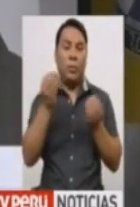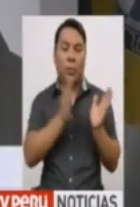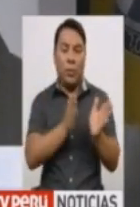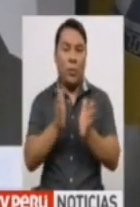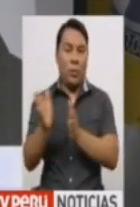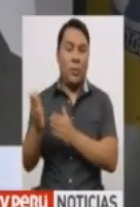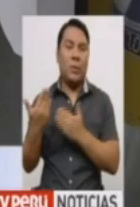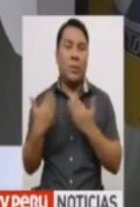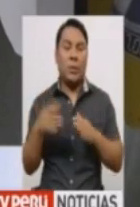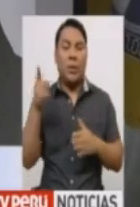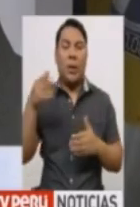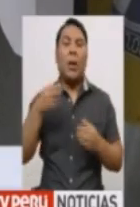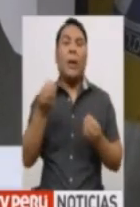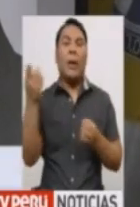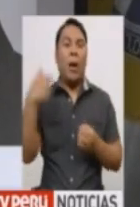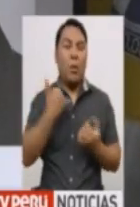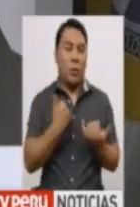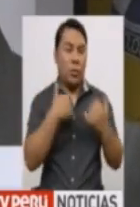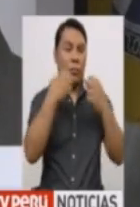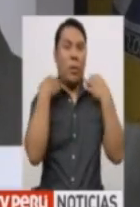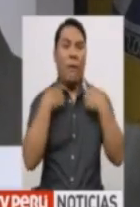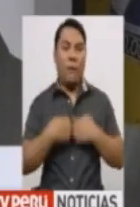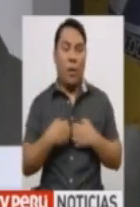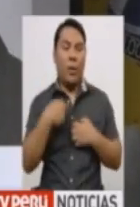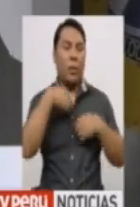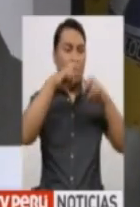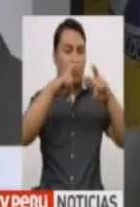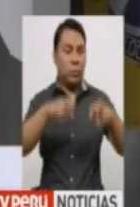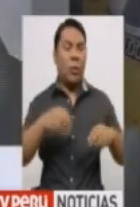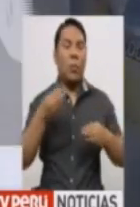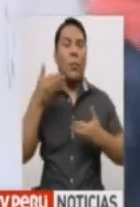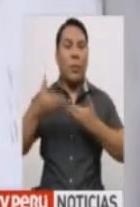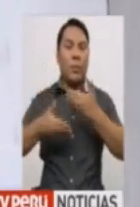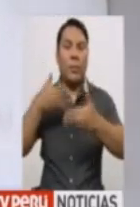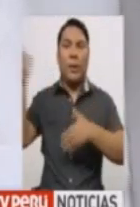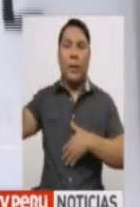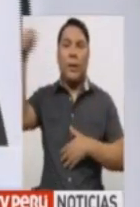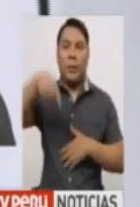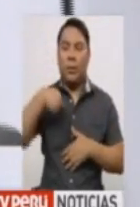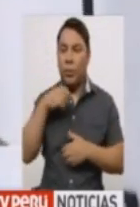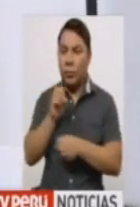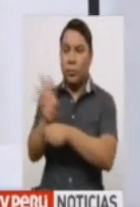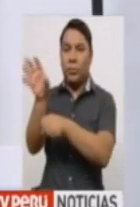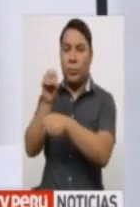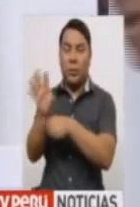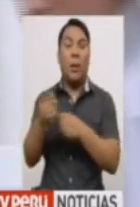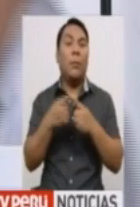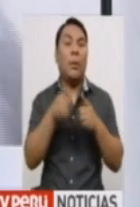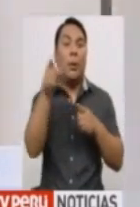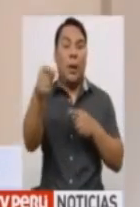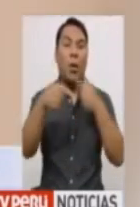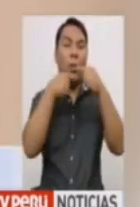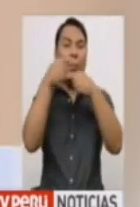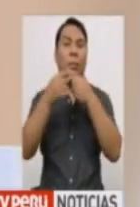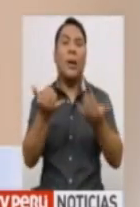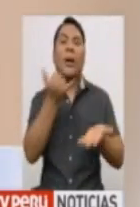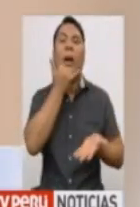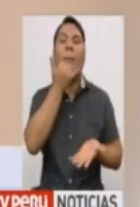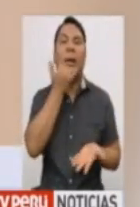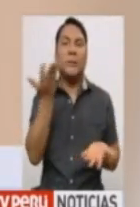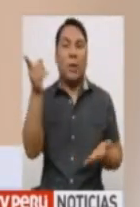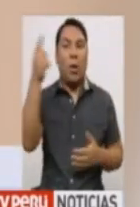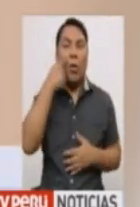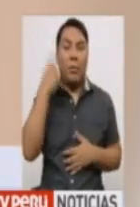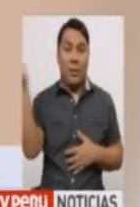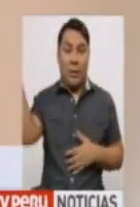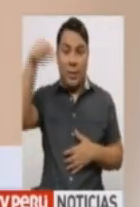de conocer el procedimiento y qué es lo que él debe de hacer. El doctor Luis Peña explicó qué ocurrirá con su cliente ni